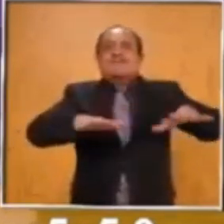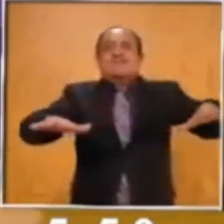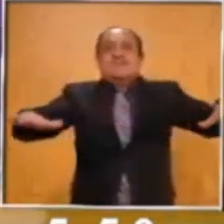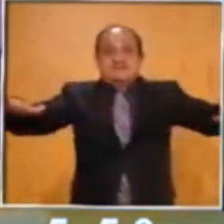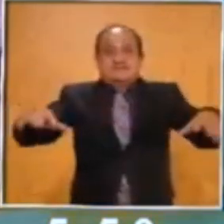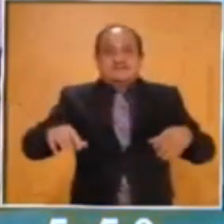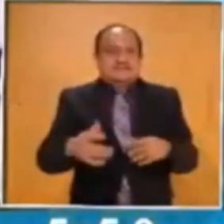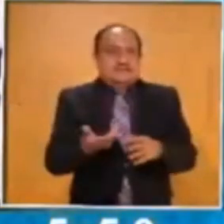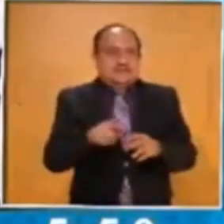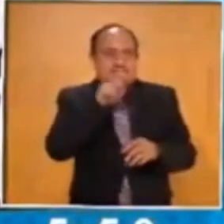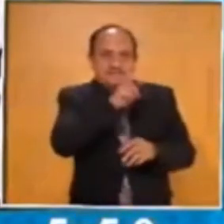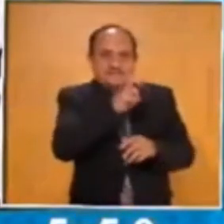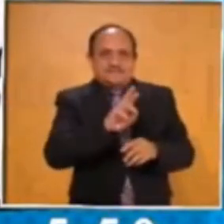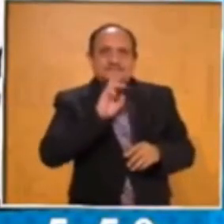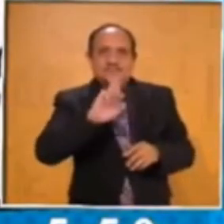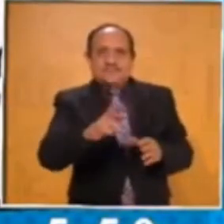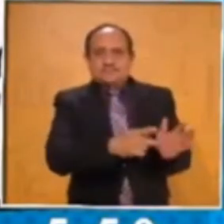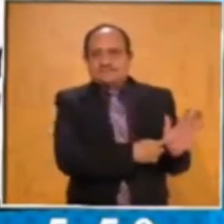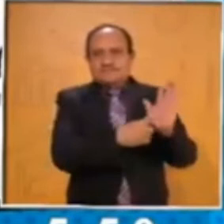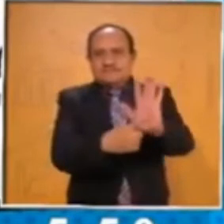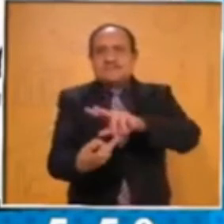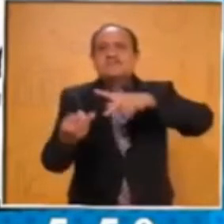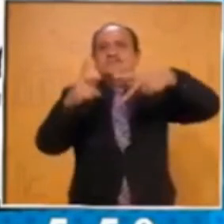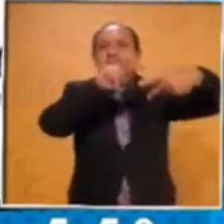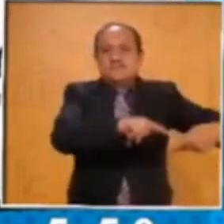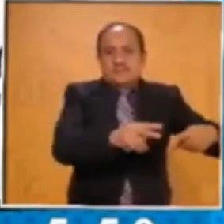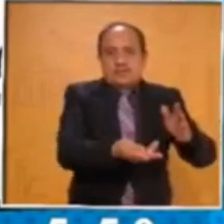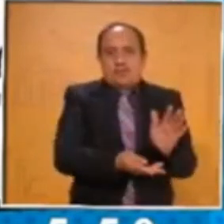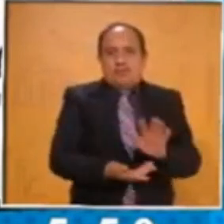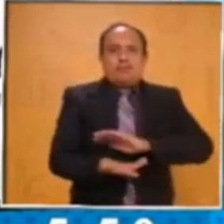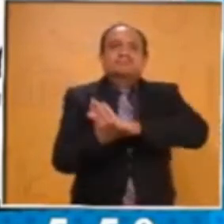la Divina Comedia convertida al manga. ¿Ok?